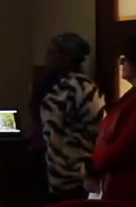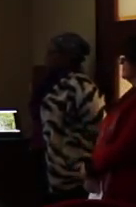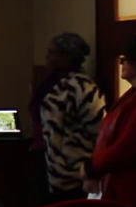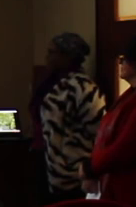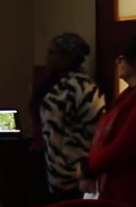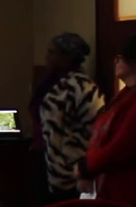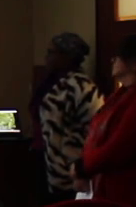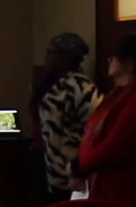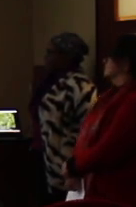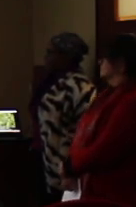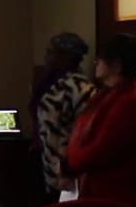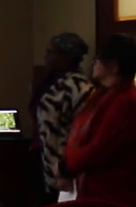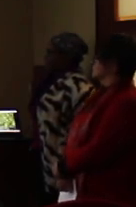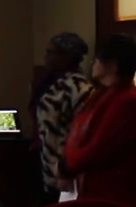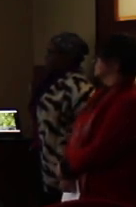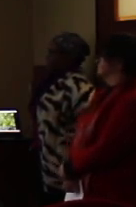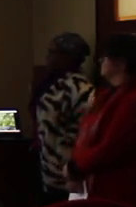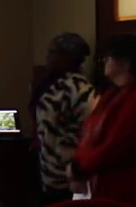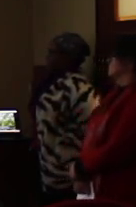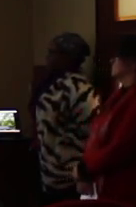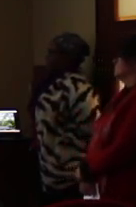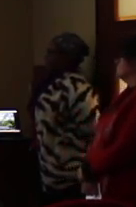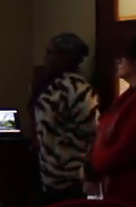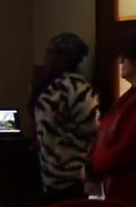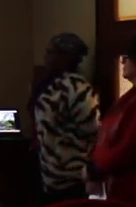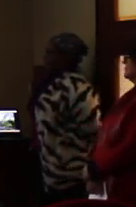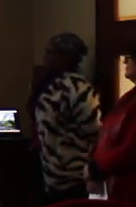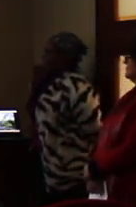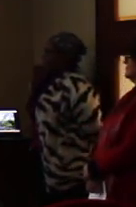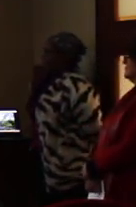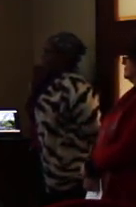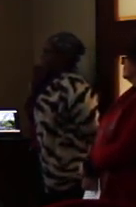esencial de ese mundo encantado que es el de su pintura.